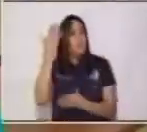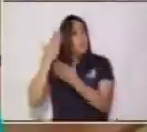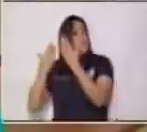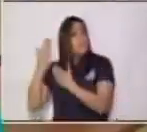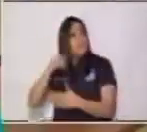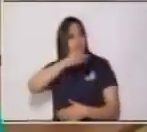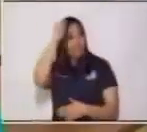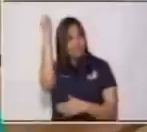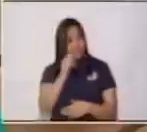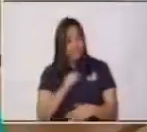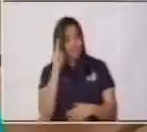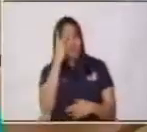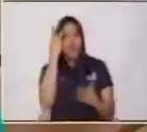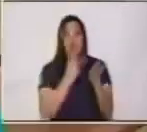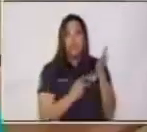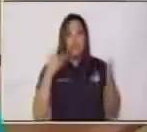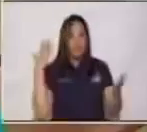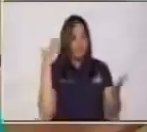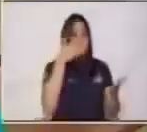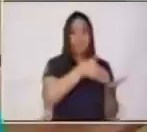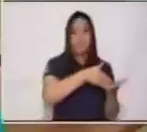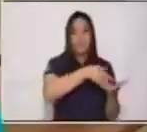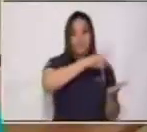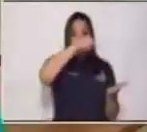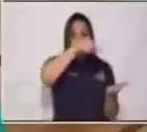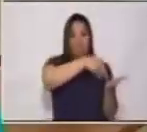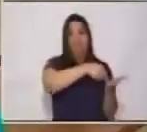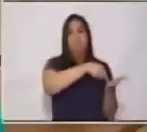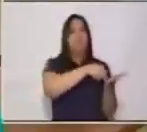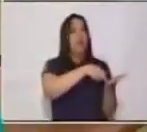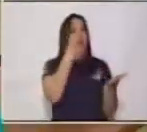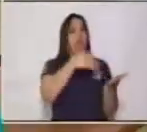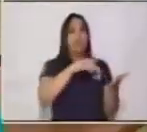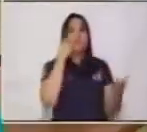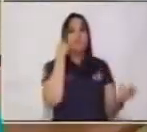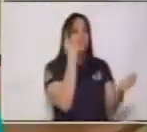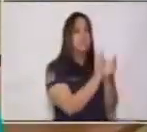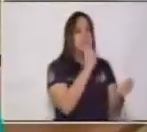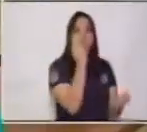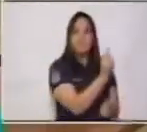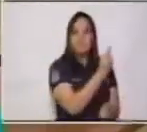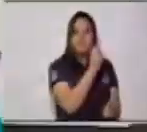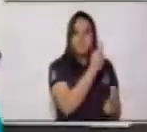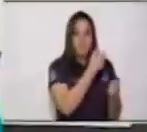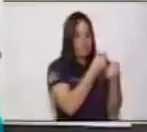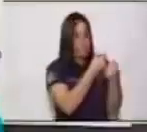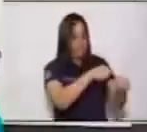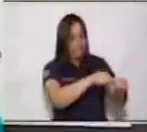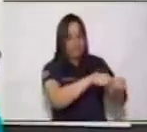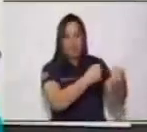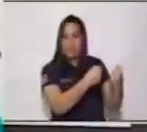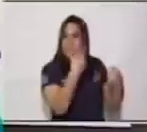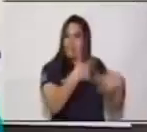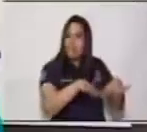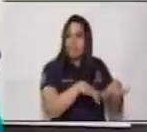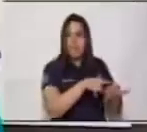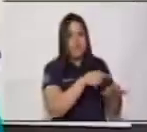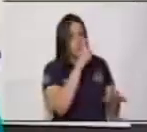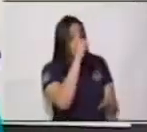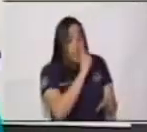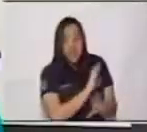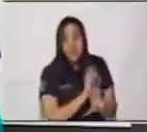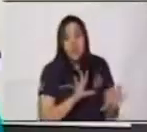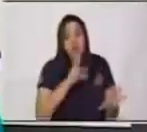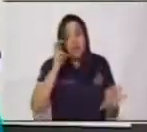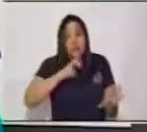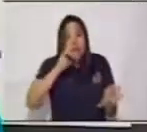rayo que cayó 2 veces en el mismo sitio, pero encontró que ya la primera había hecho suficiente daño, que ya no era